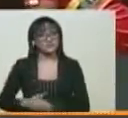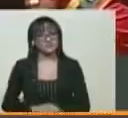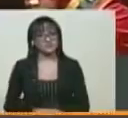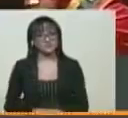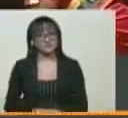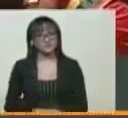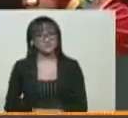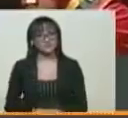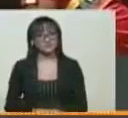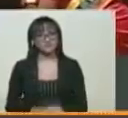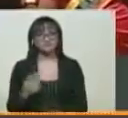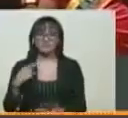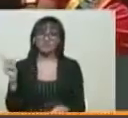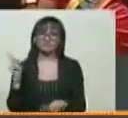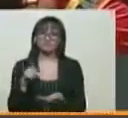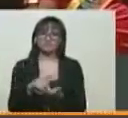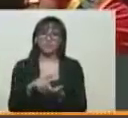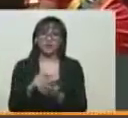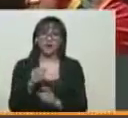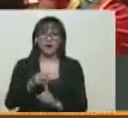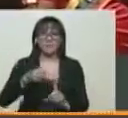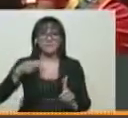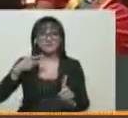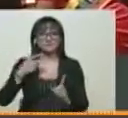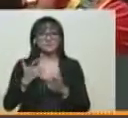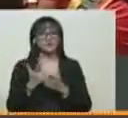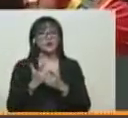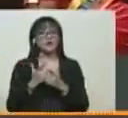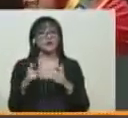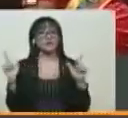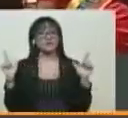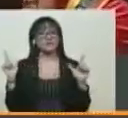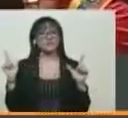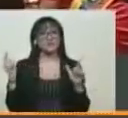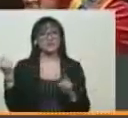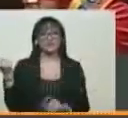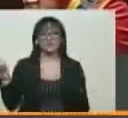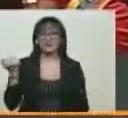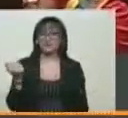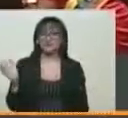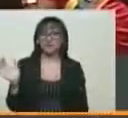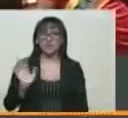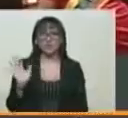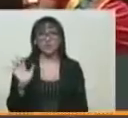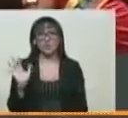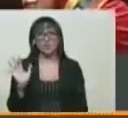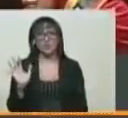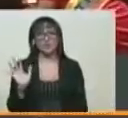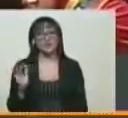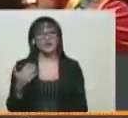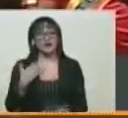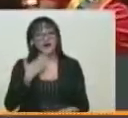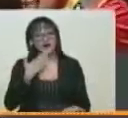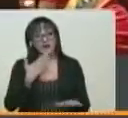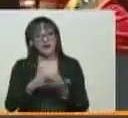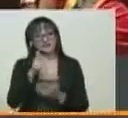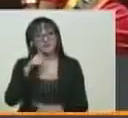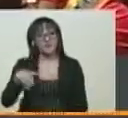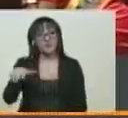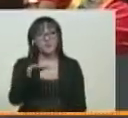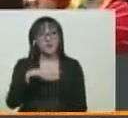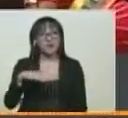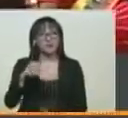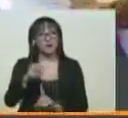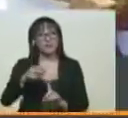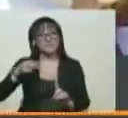He venido a Amazonas liberada de la traición. Y les doy las gracias al pueblo de Amazonas